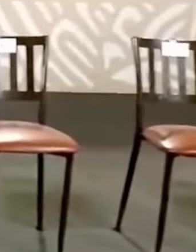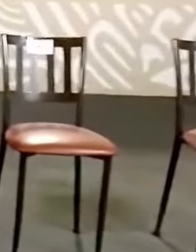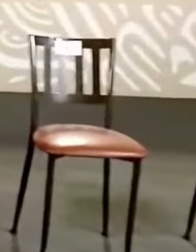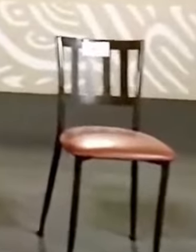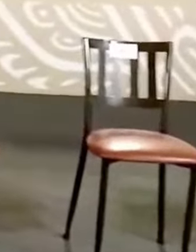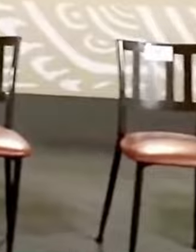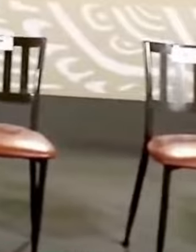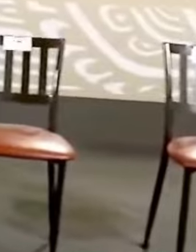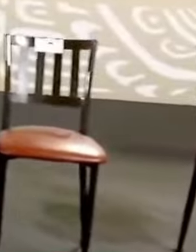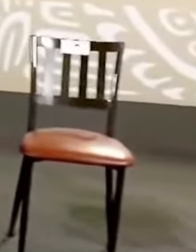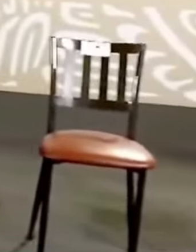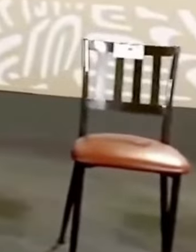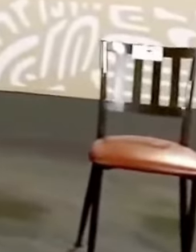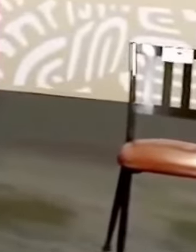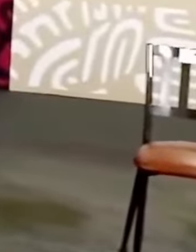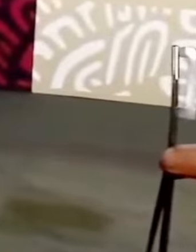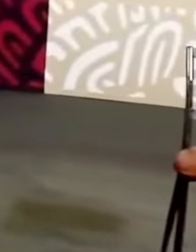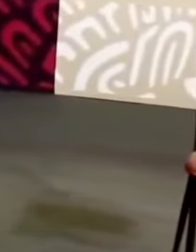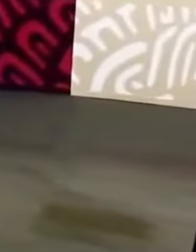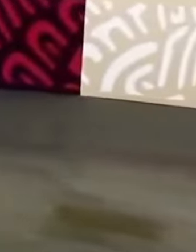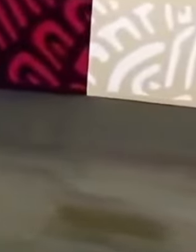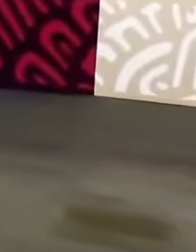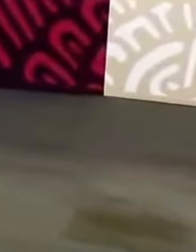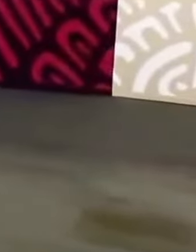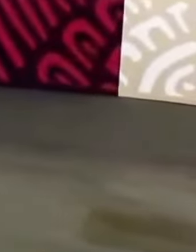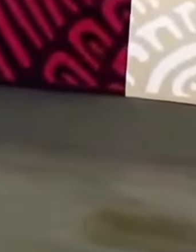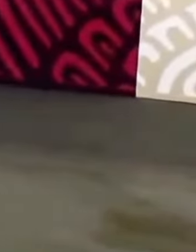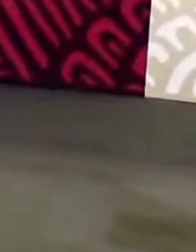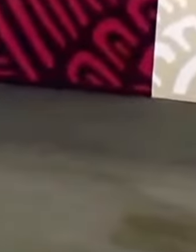Ánimo, ánimo. Ánimo.